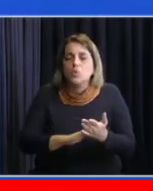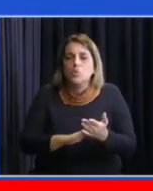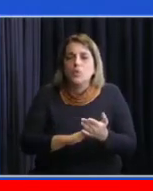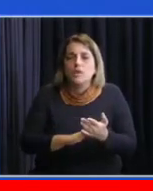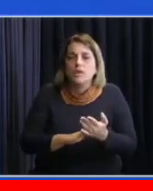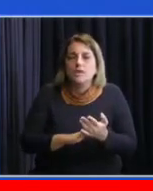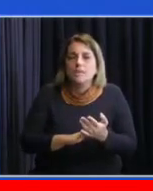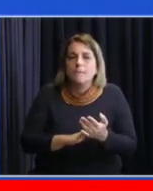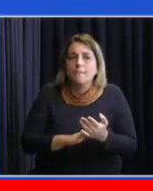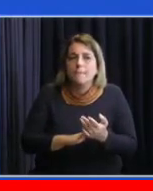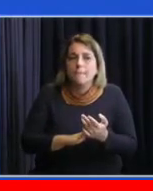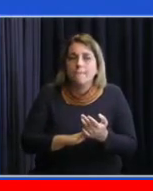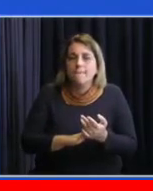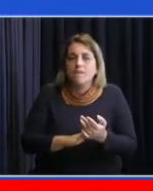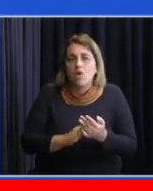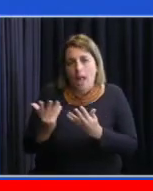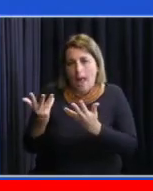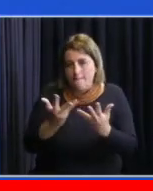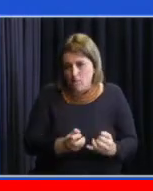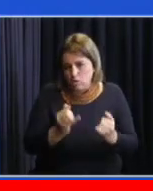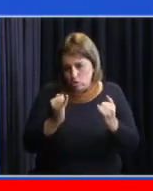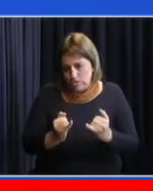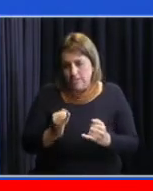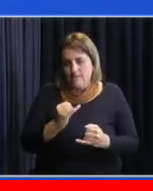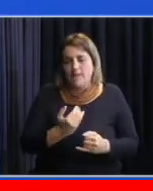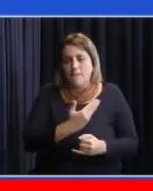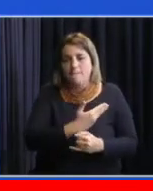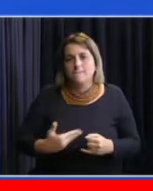Delgado, informó que se comenzará